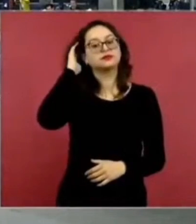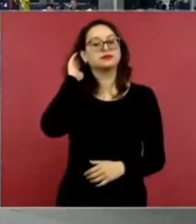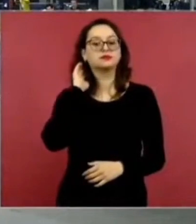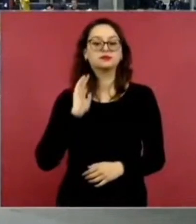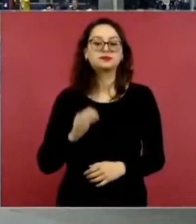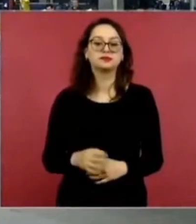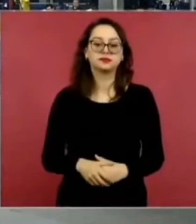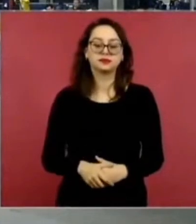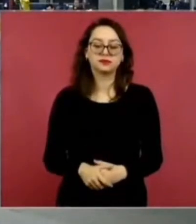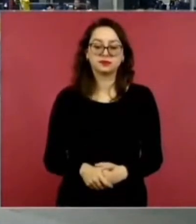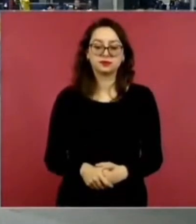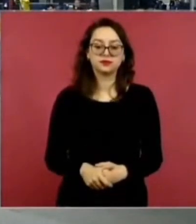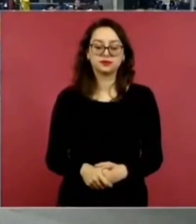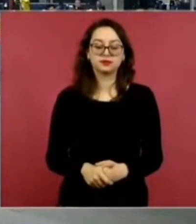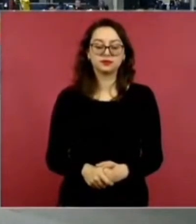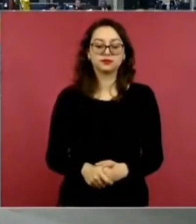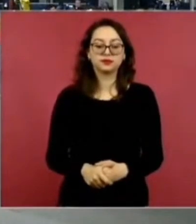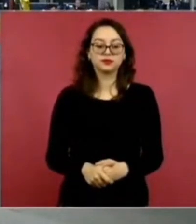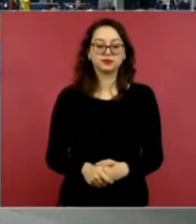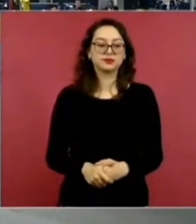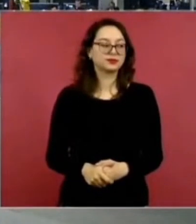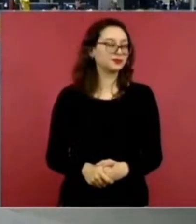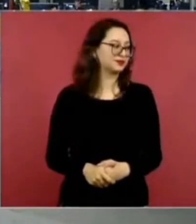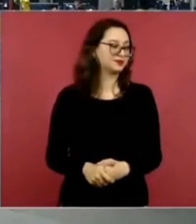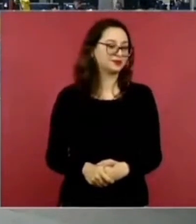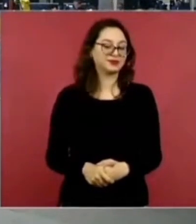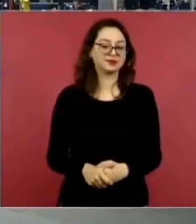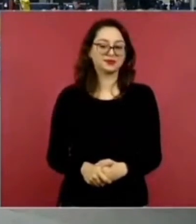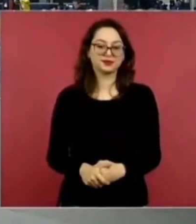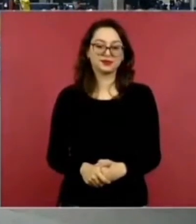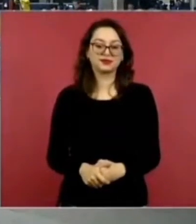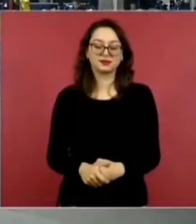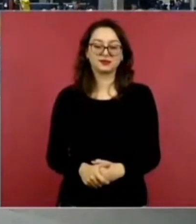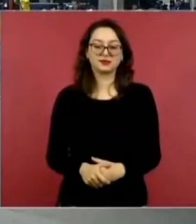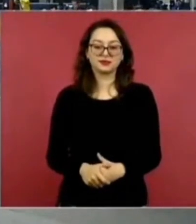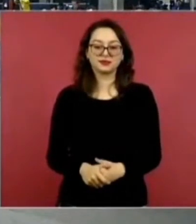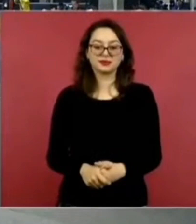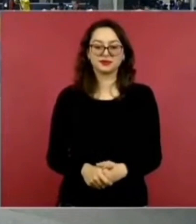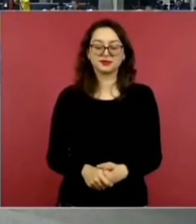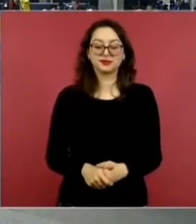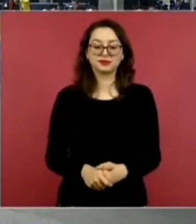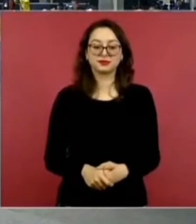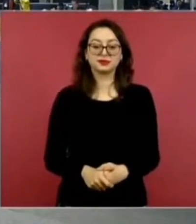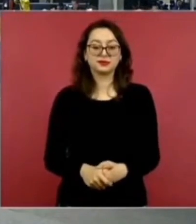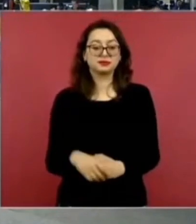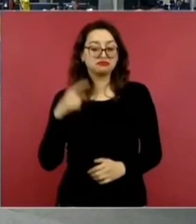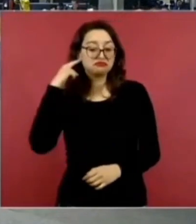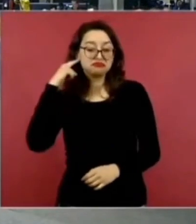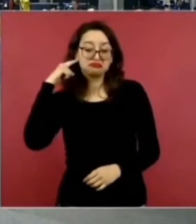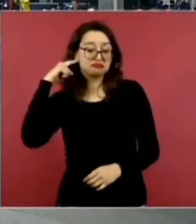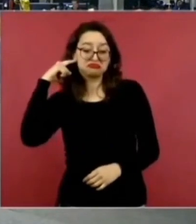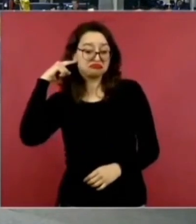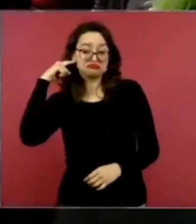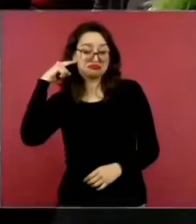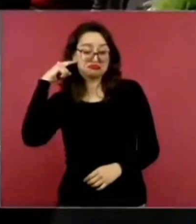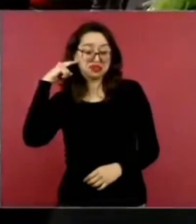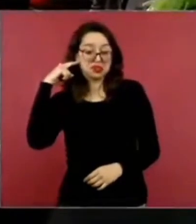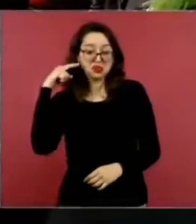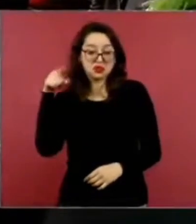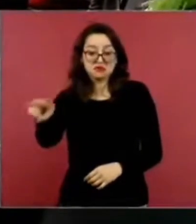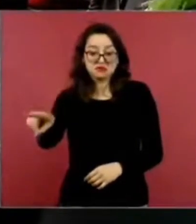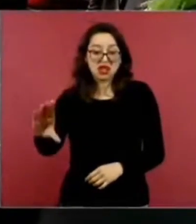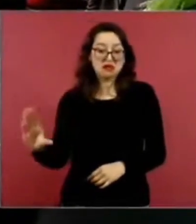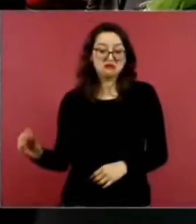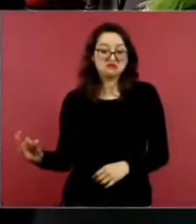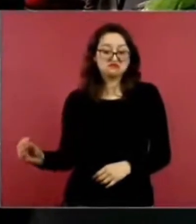13 es temporal o permanente. ¿Cuál es? Es la instalación de cuarteles de la Guardia Nacional en colonias de más de